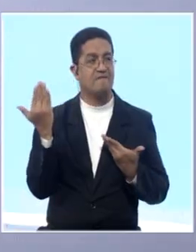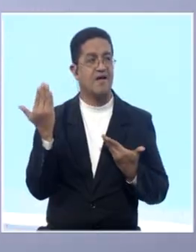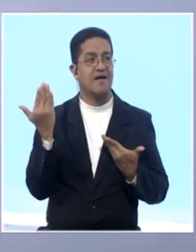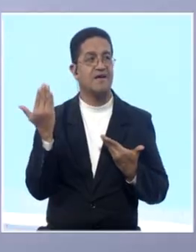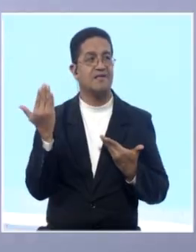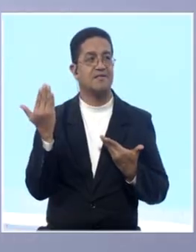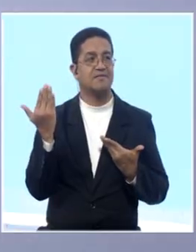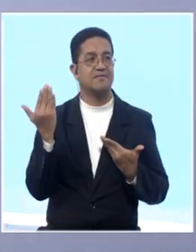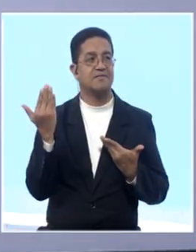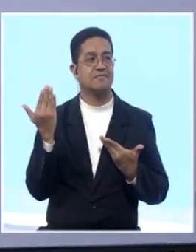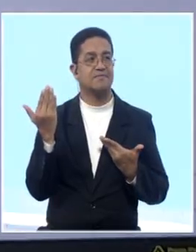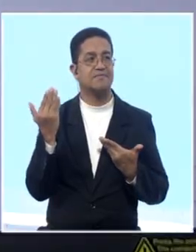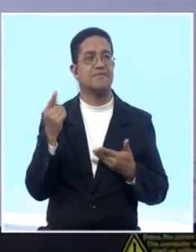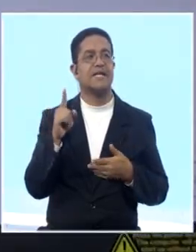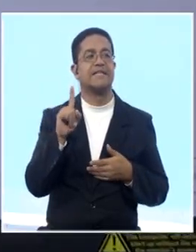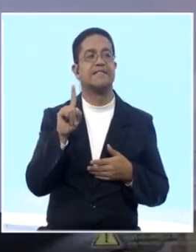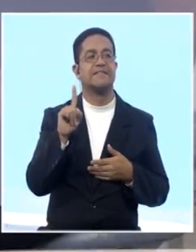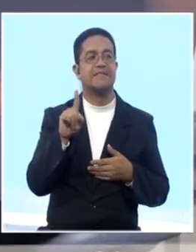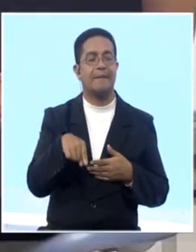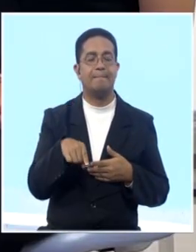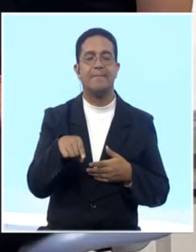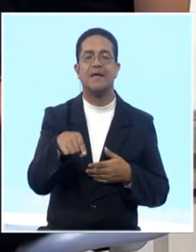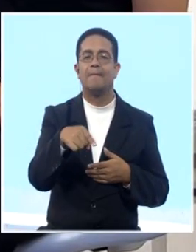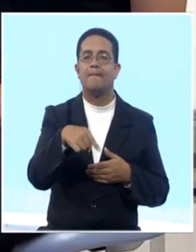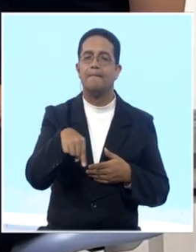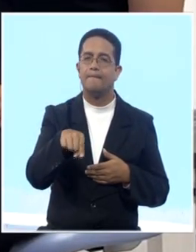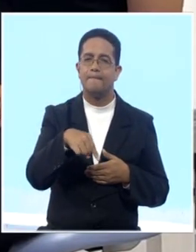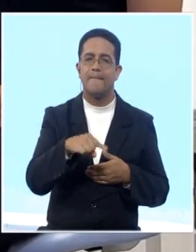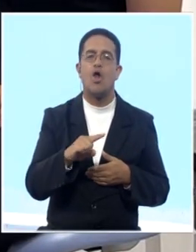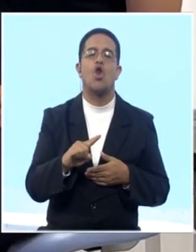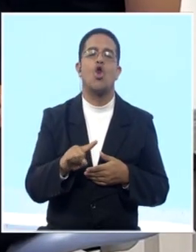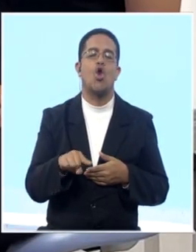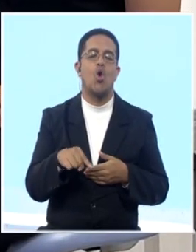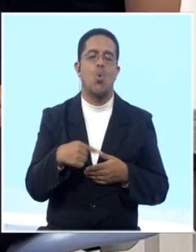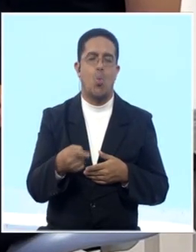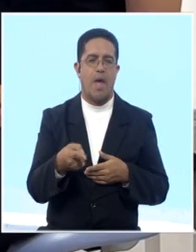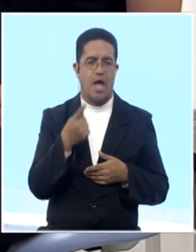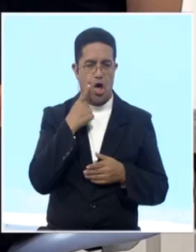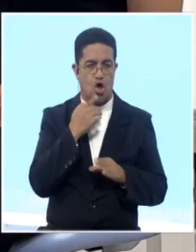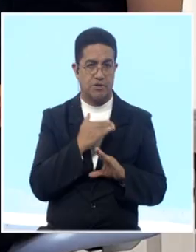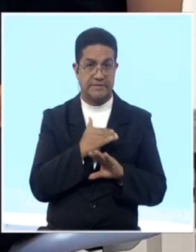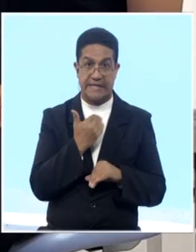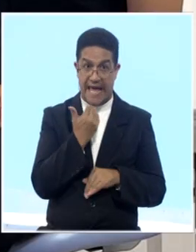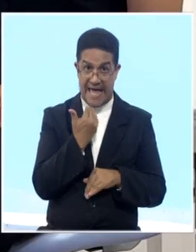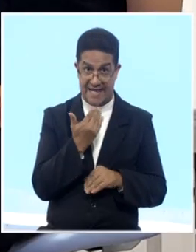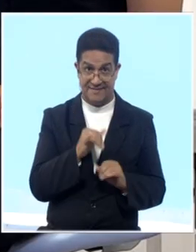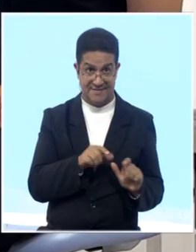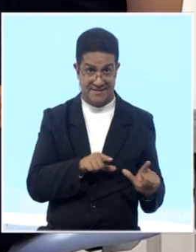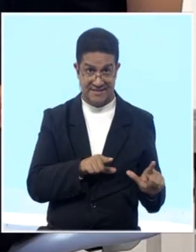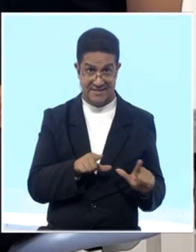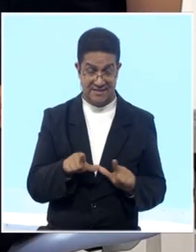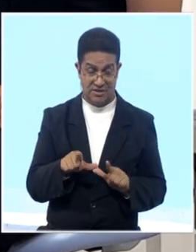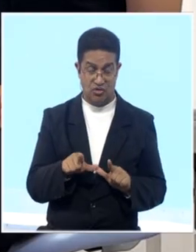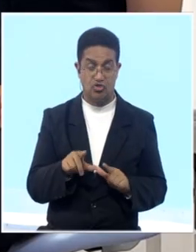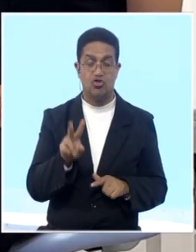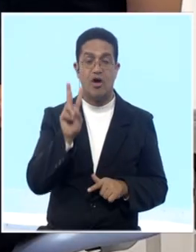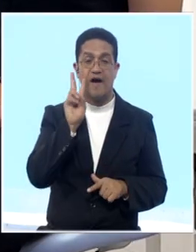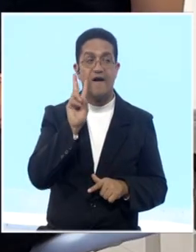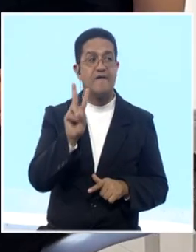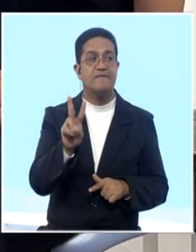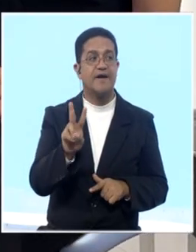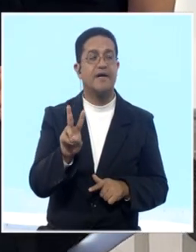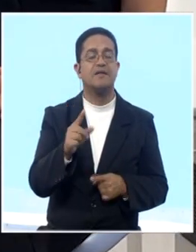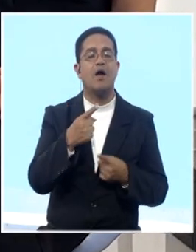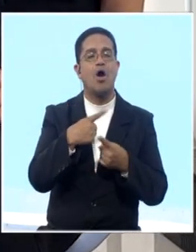dinámica. Vamos también a ver, luego de tener este escáner que ya está casi listo, vamos a ver cuáles son los otros